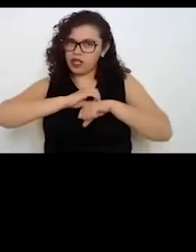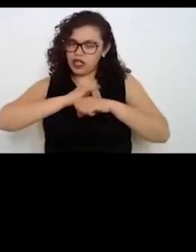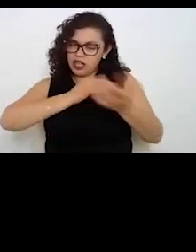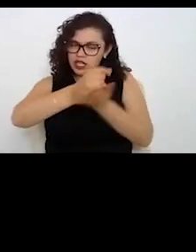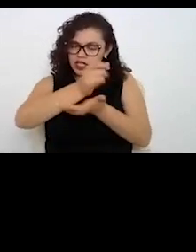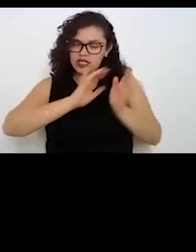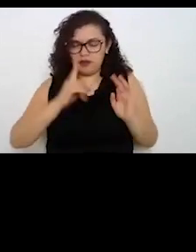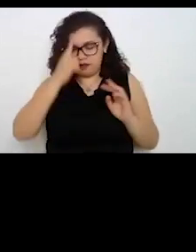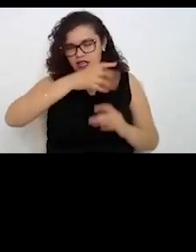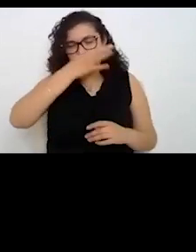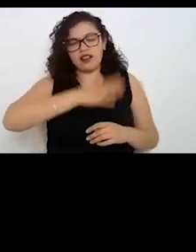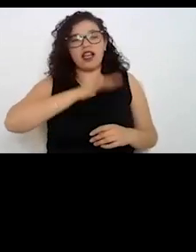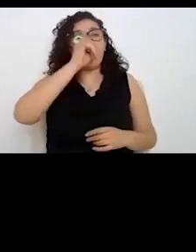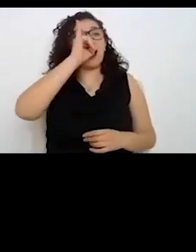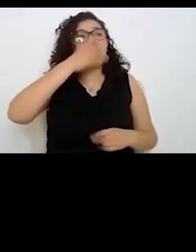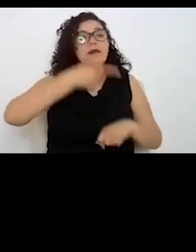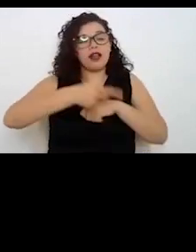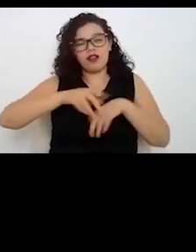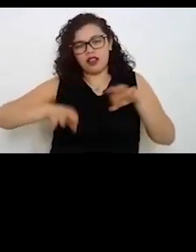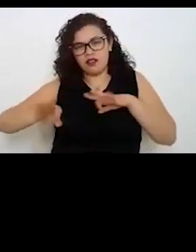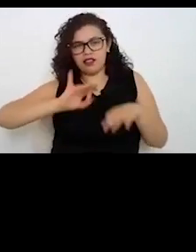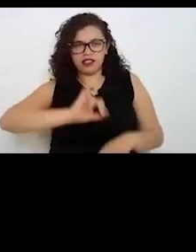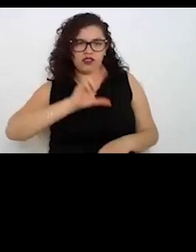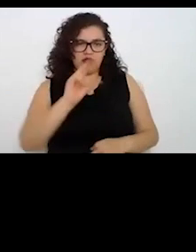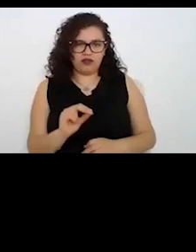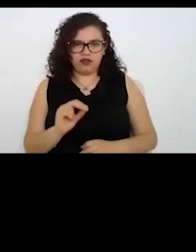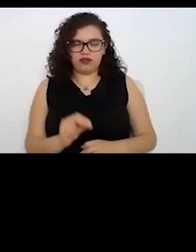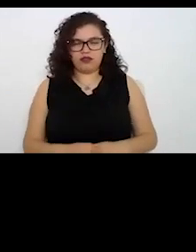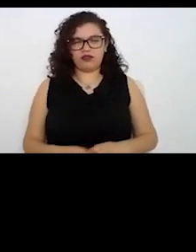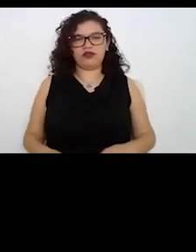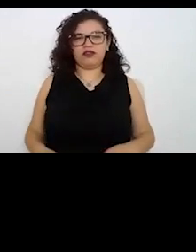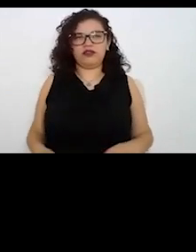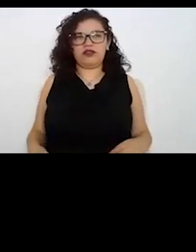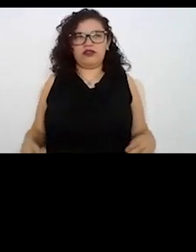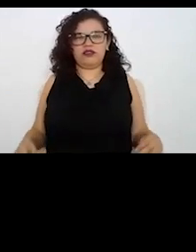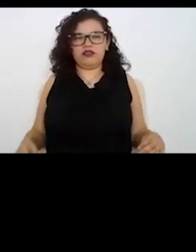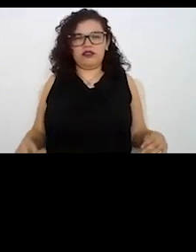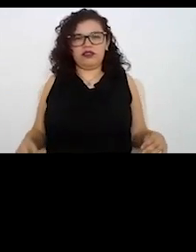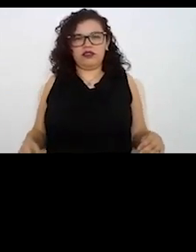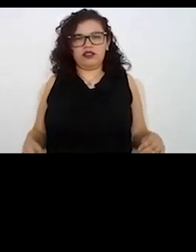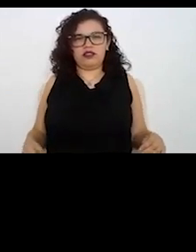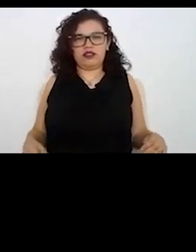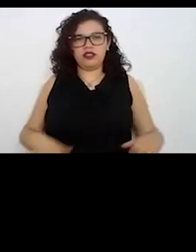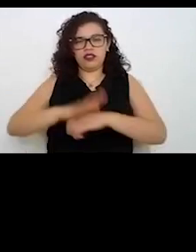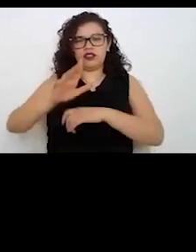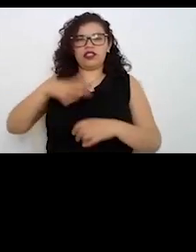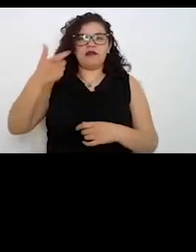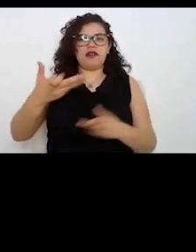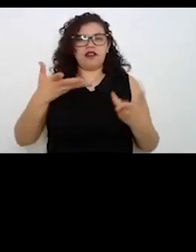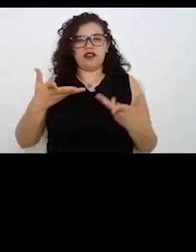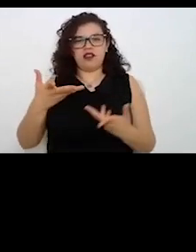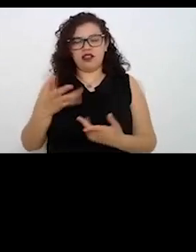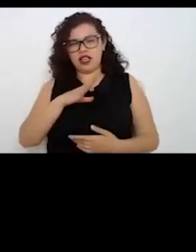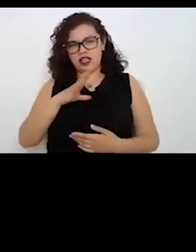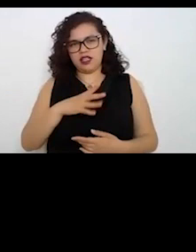última palabra para determinar si eso no es un riesgo de trabajo y en su caso, cuál sería la indemnización que le corresponda. Ahora, si